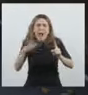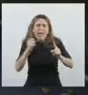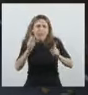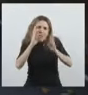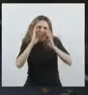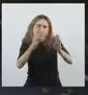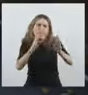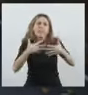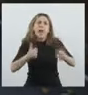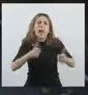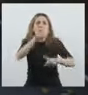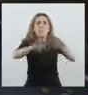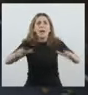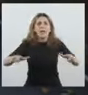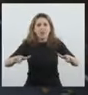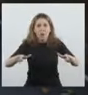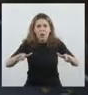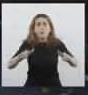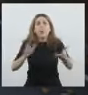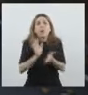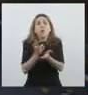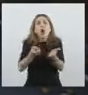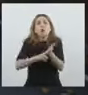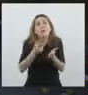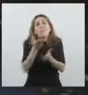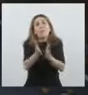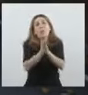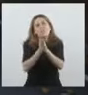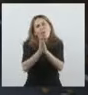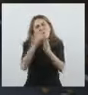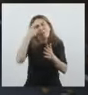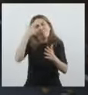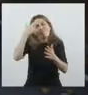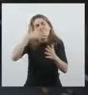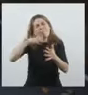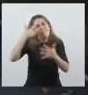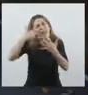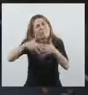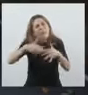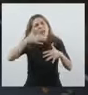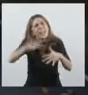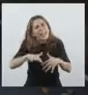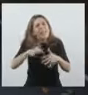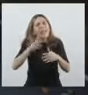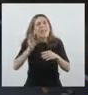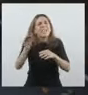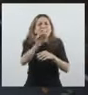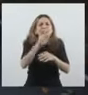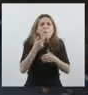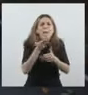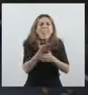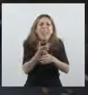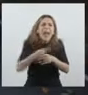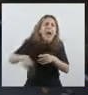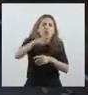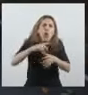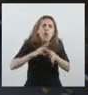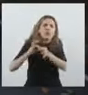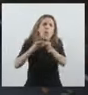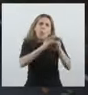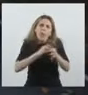gente. Vuelvo a llamarlos a la reflexión y a convocarlos a enfrentar este momento